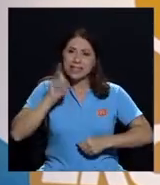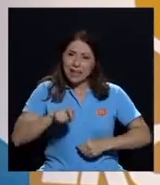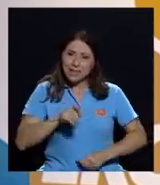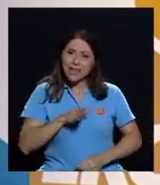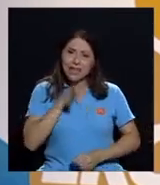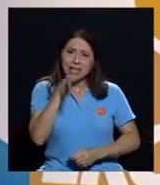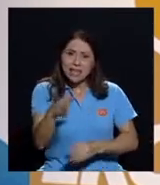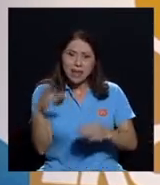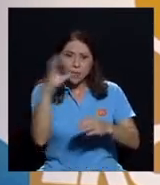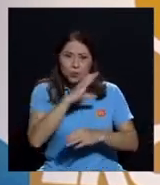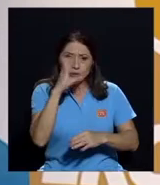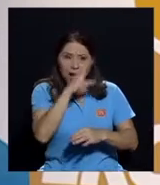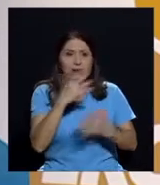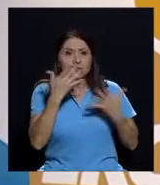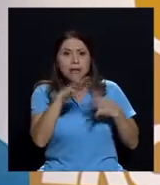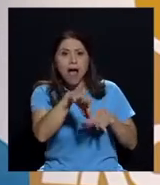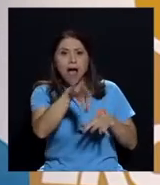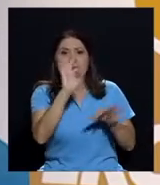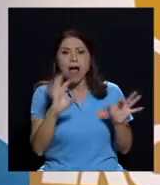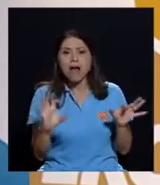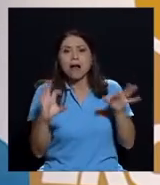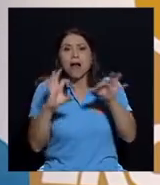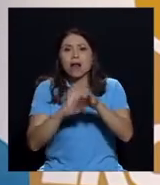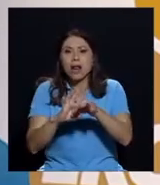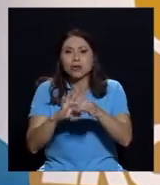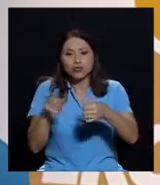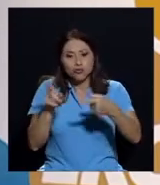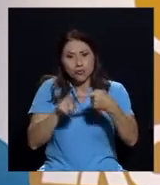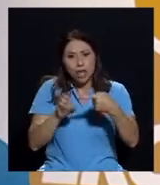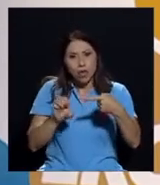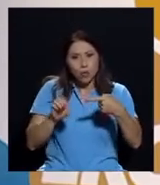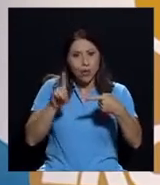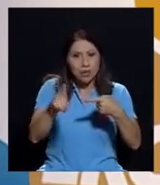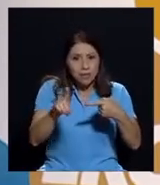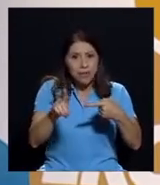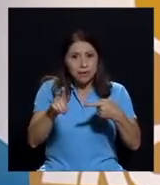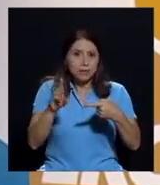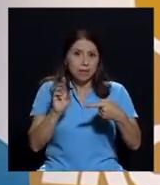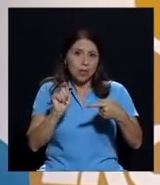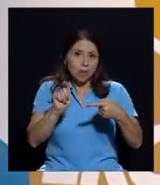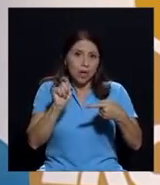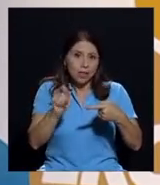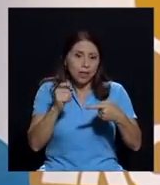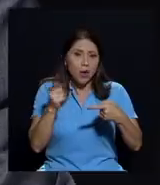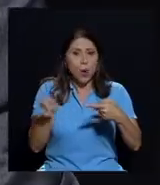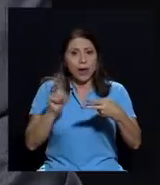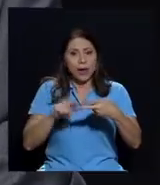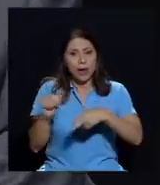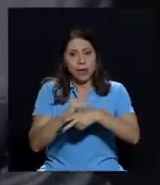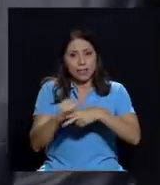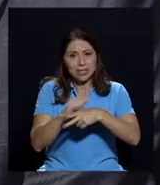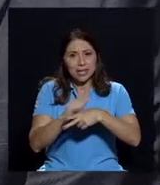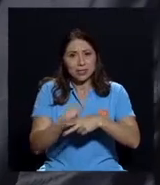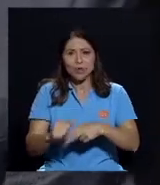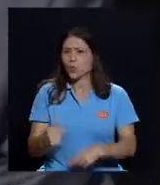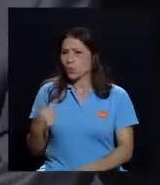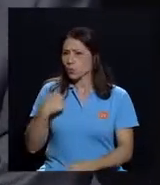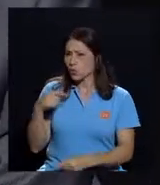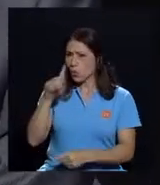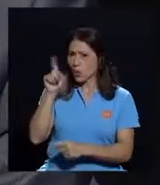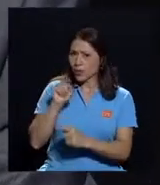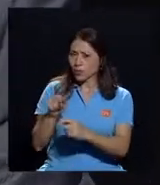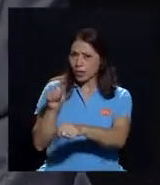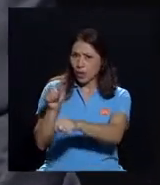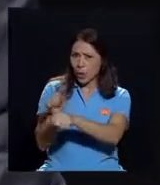encadenar los a opciones sean formativas en educativo académico o en capacitación desde hacerle una pregunta concreta ante